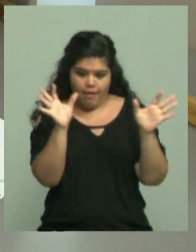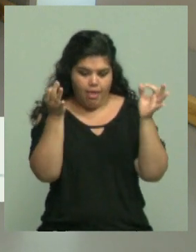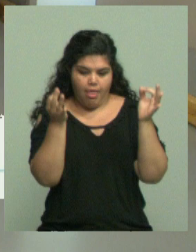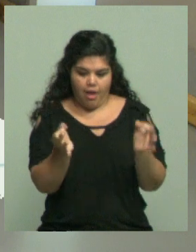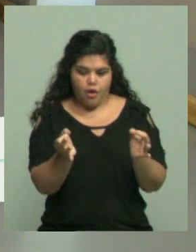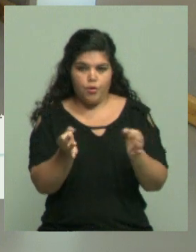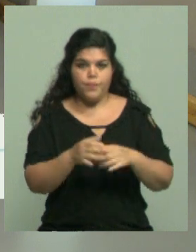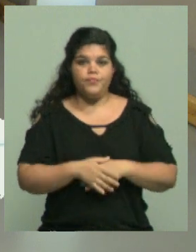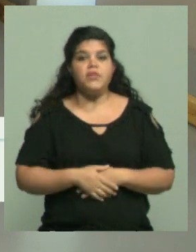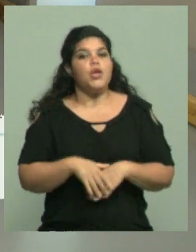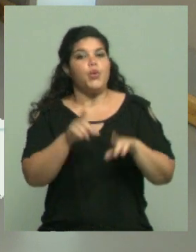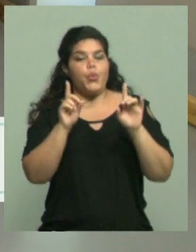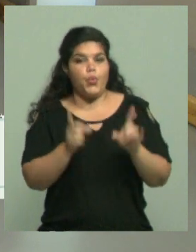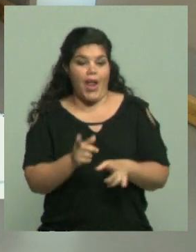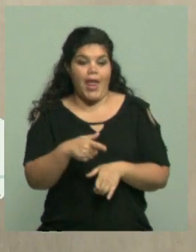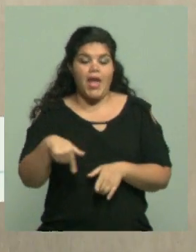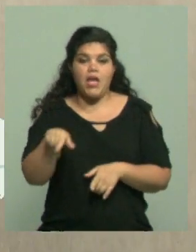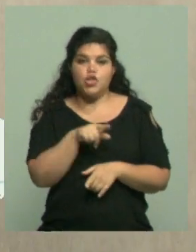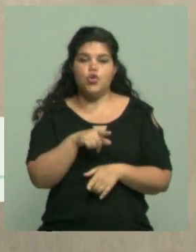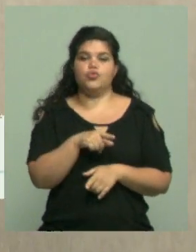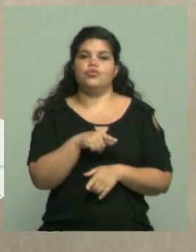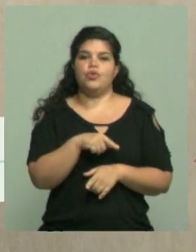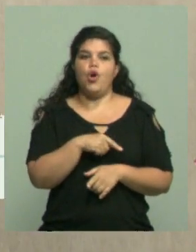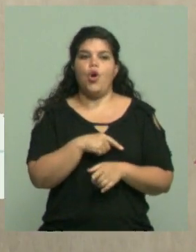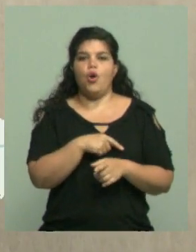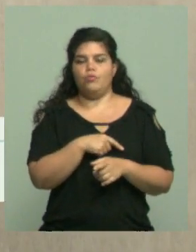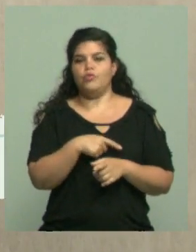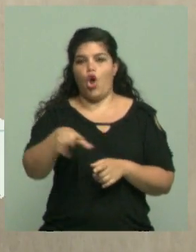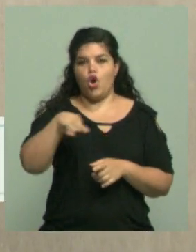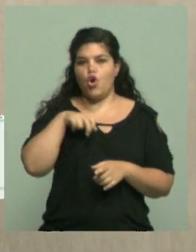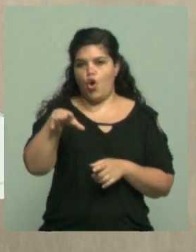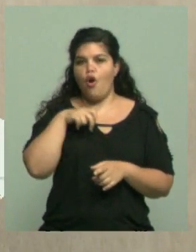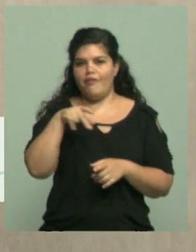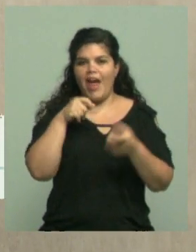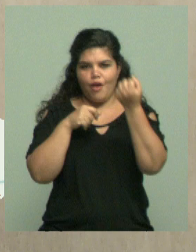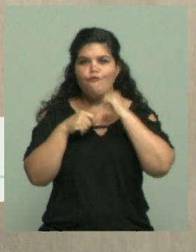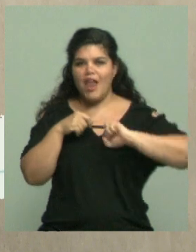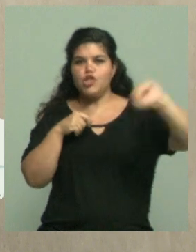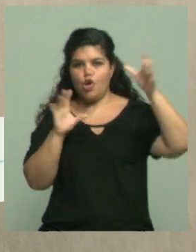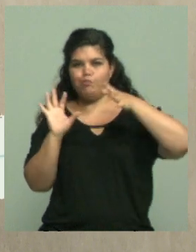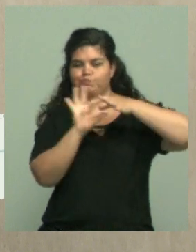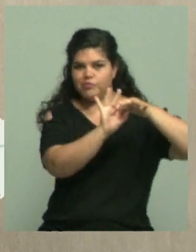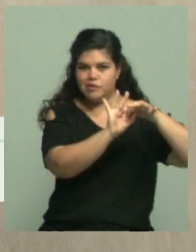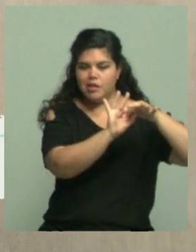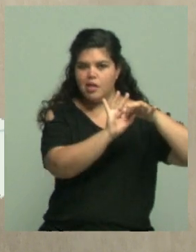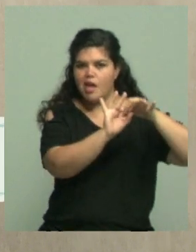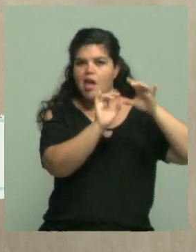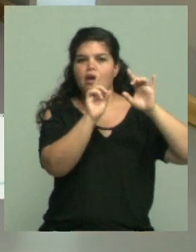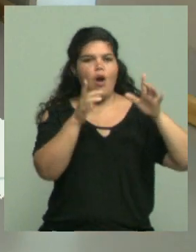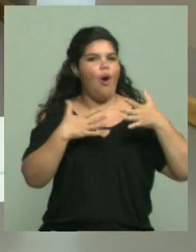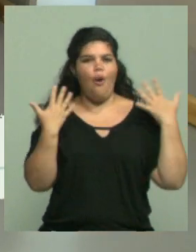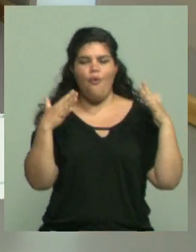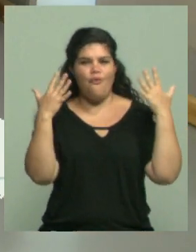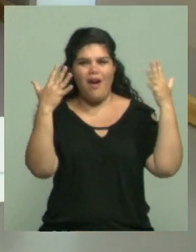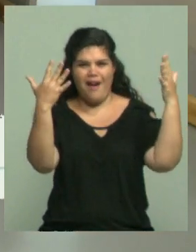que han ido cobrando por inflación, por supuesto, se celebran, pero seguimos arrastrando esa deuda